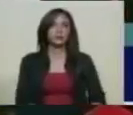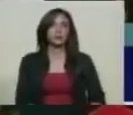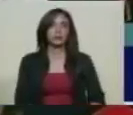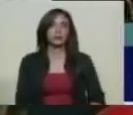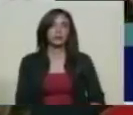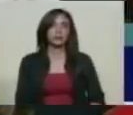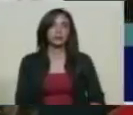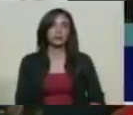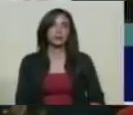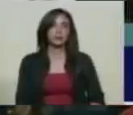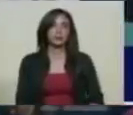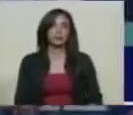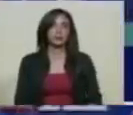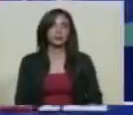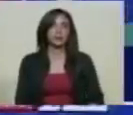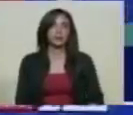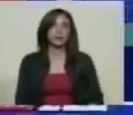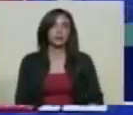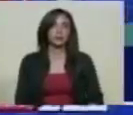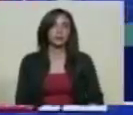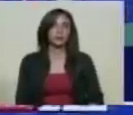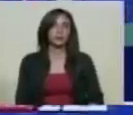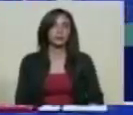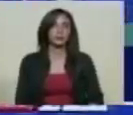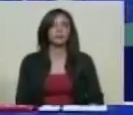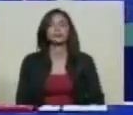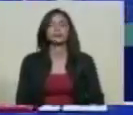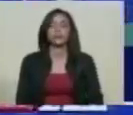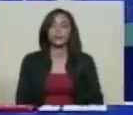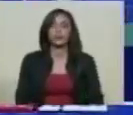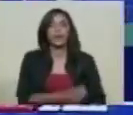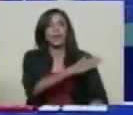Una dirección de 30